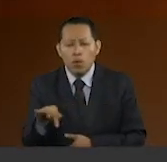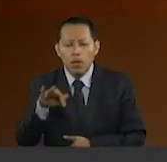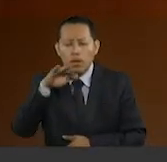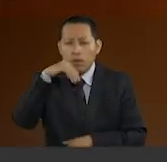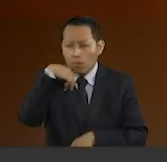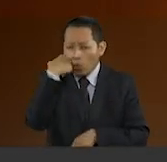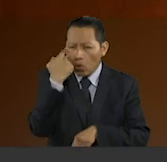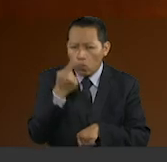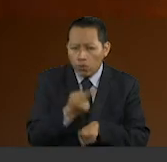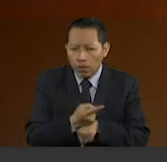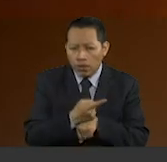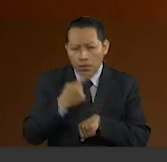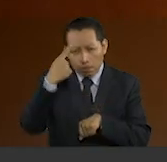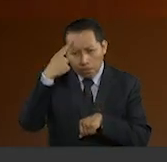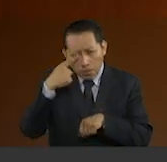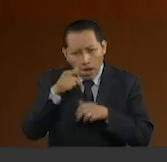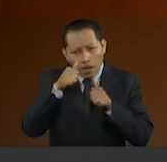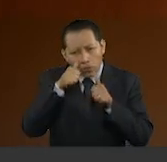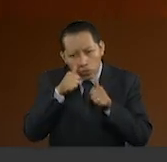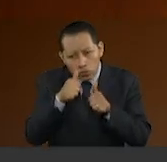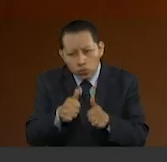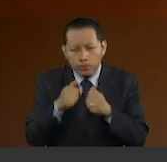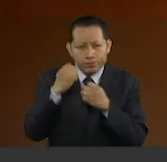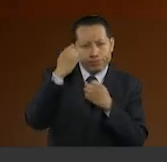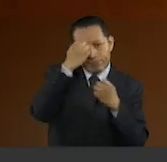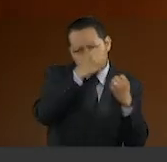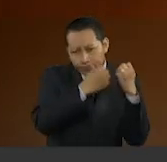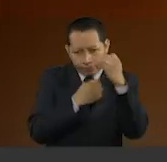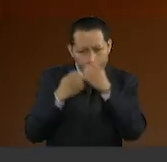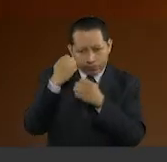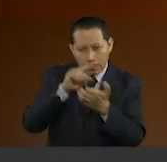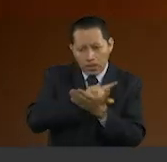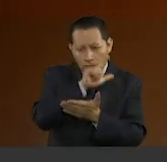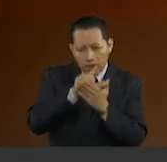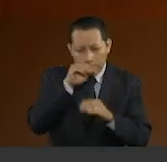escuchar, analizar y legislar de manera responsable.